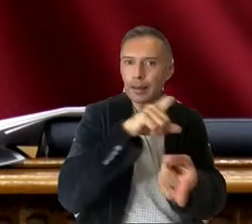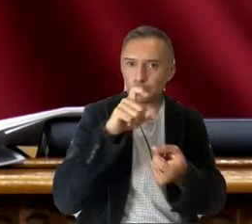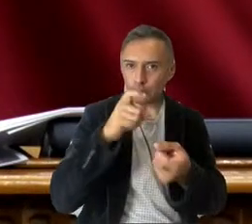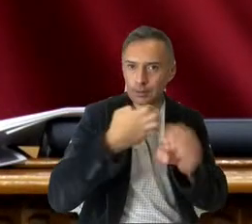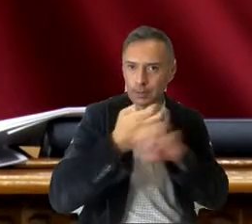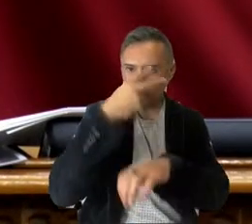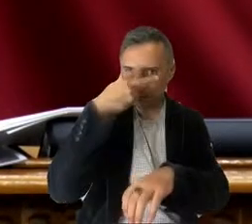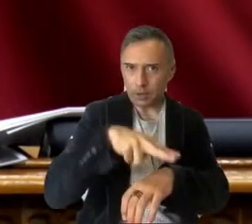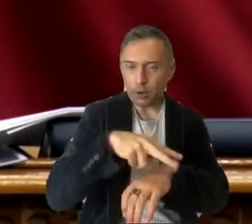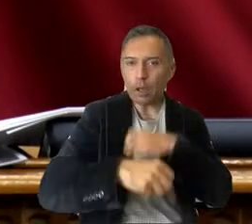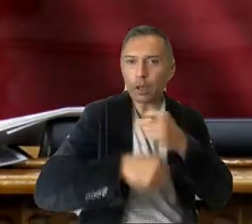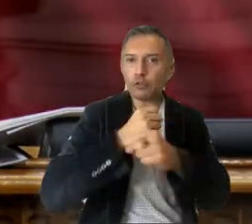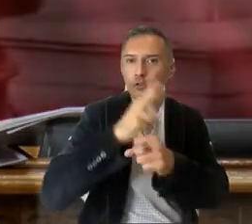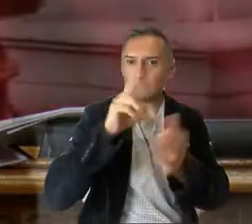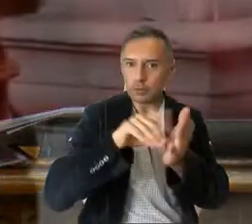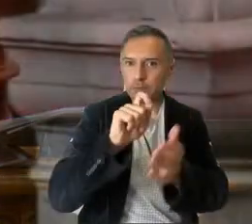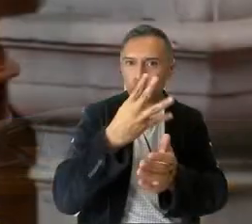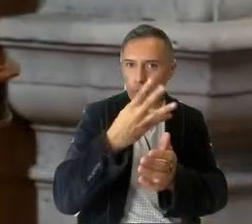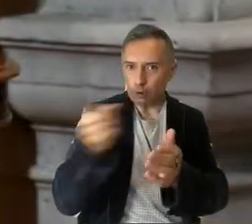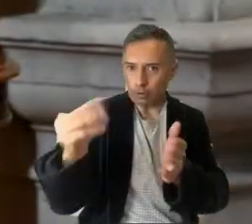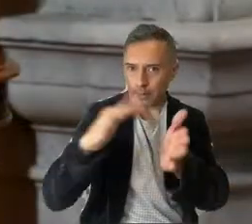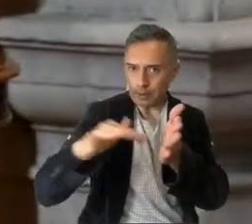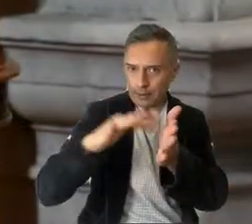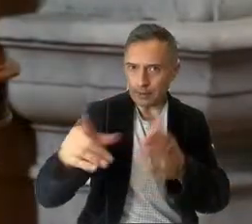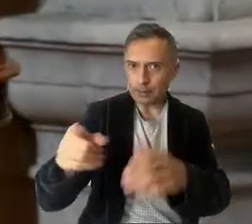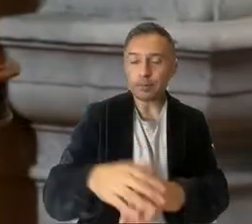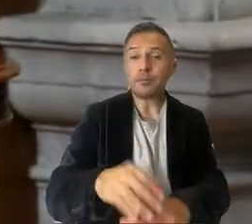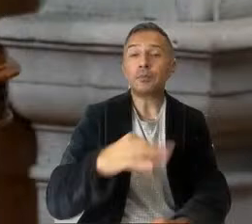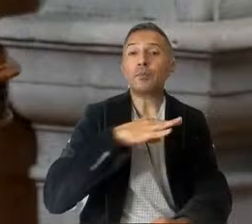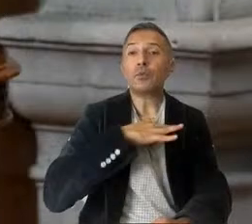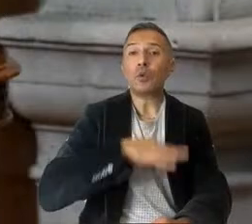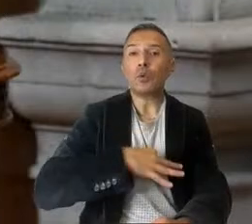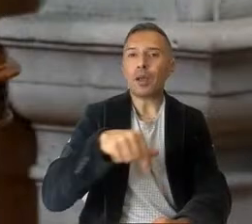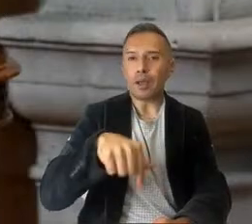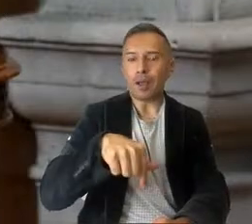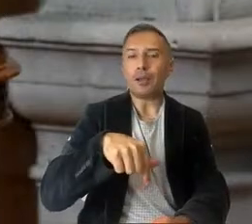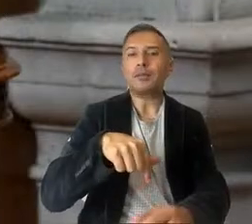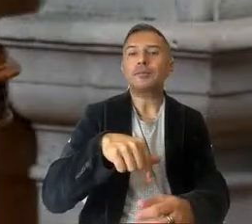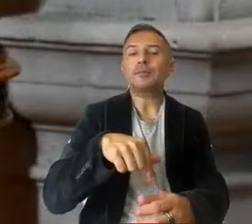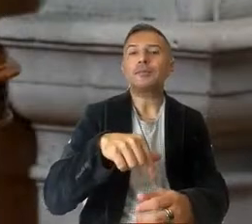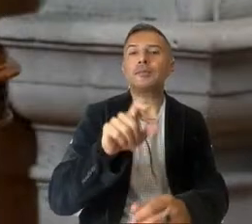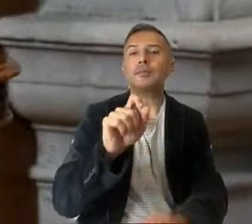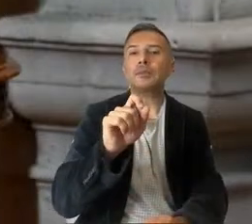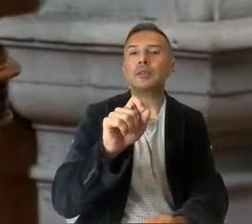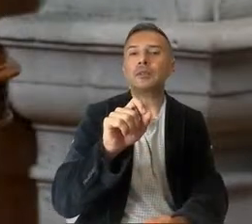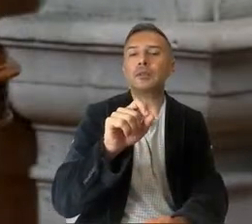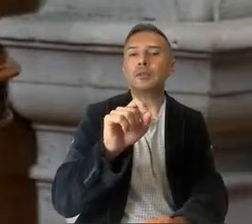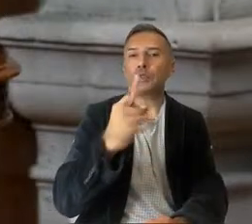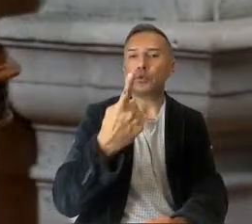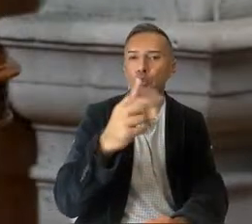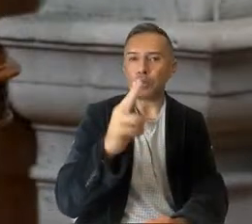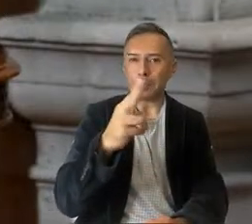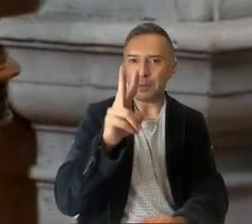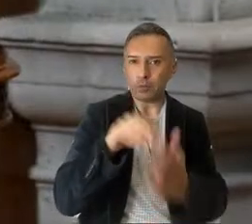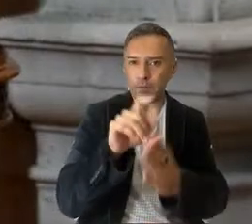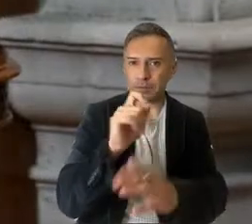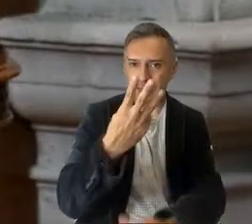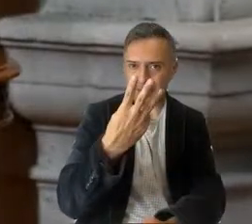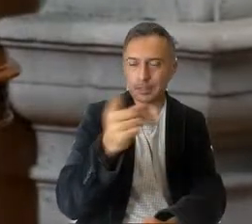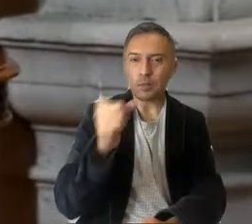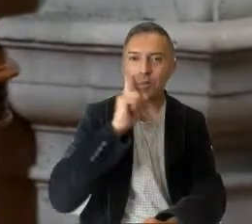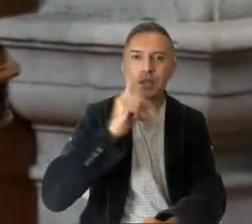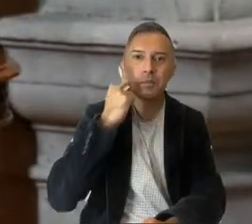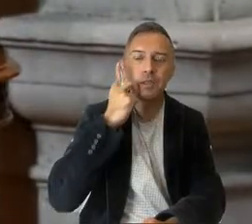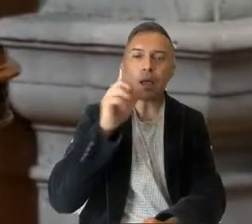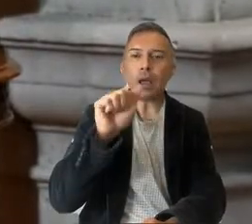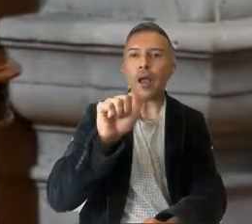el ejercicio fiscal 2024. Toluca de Lerdo, a 21 de noviembre del 2023.